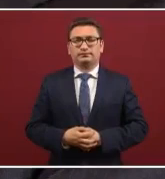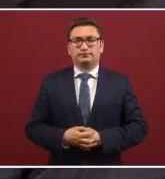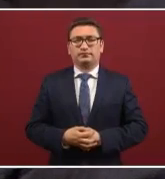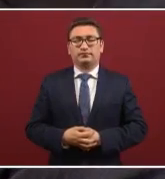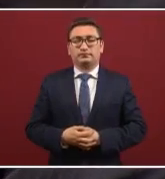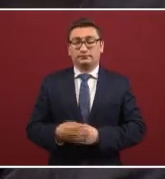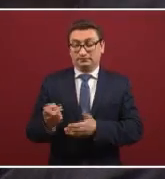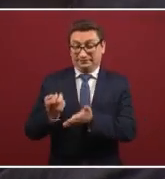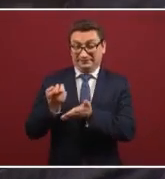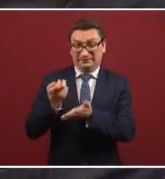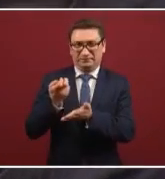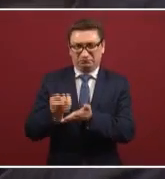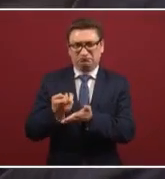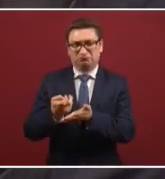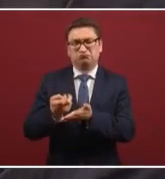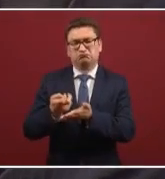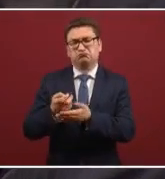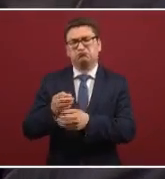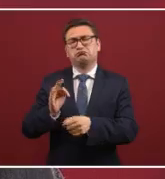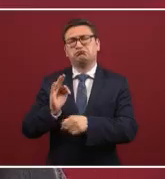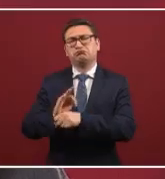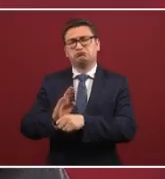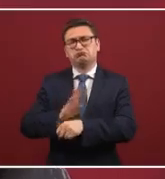benéfico para